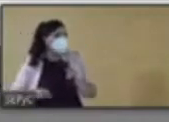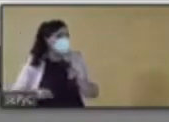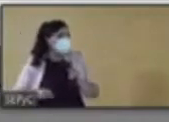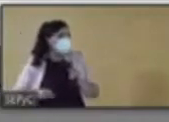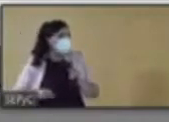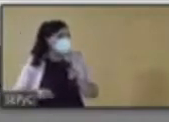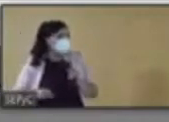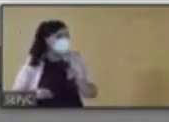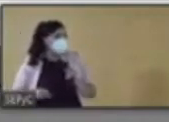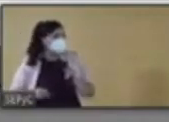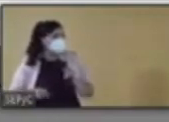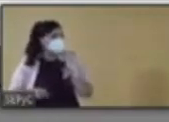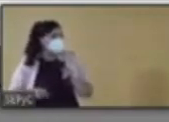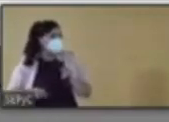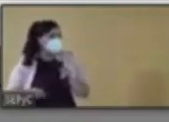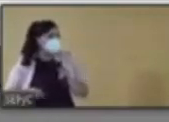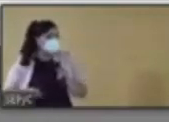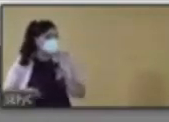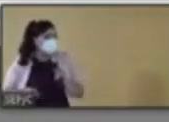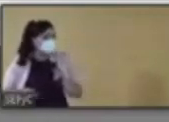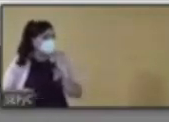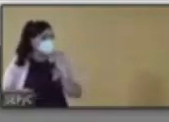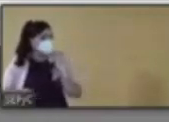dado anteriormente.